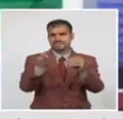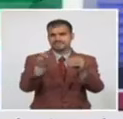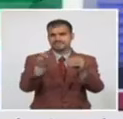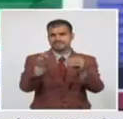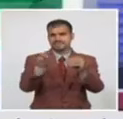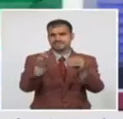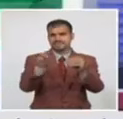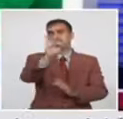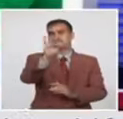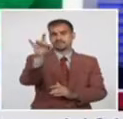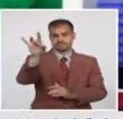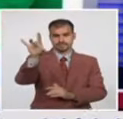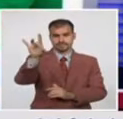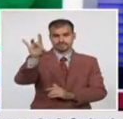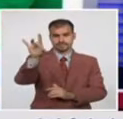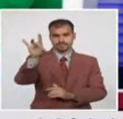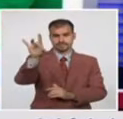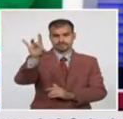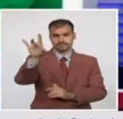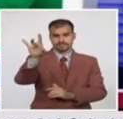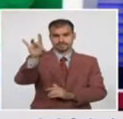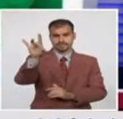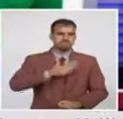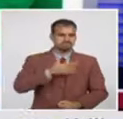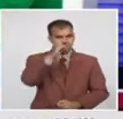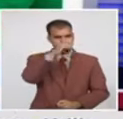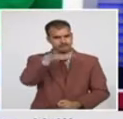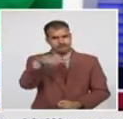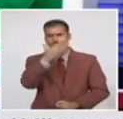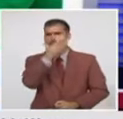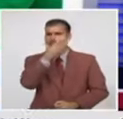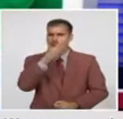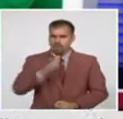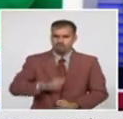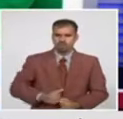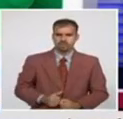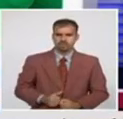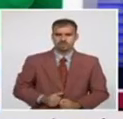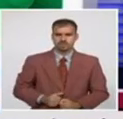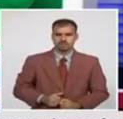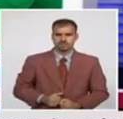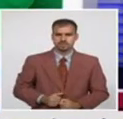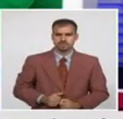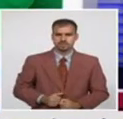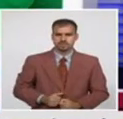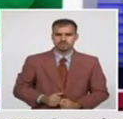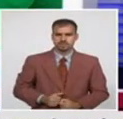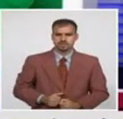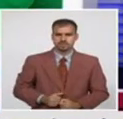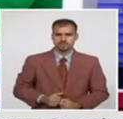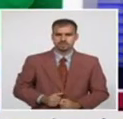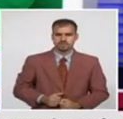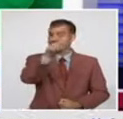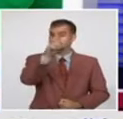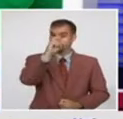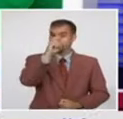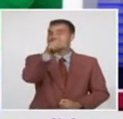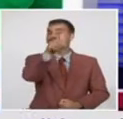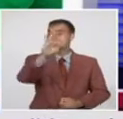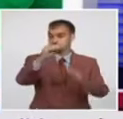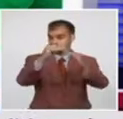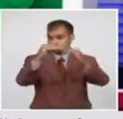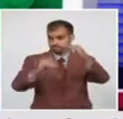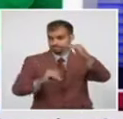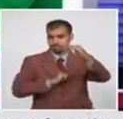13.715 niños, jóvenes, adolescentes de 18 y menos años de edad que han sido confirmados con